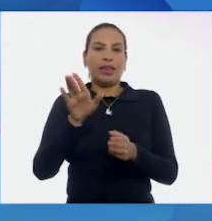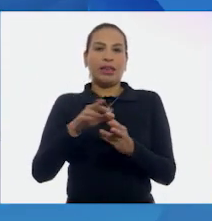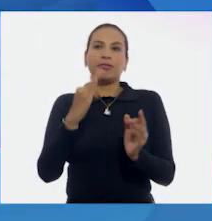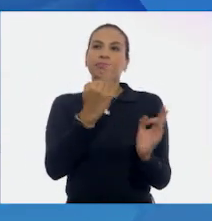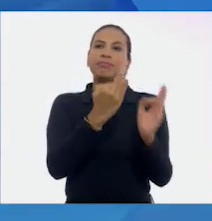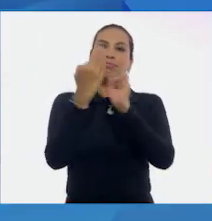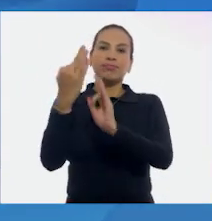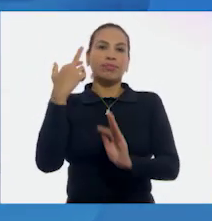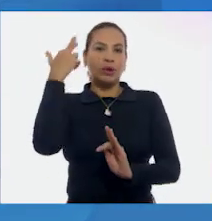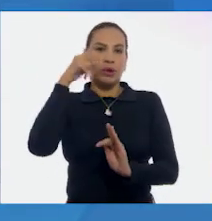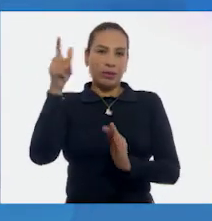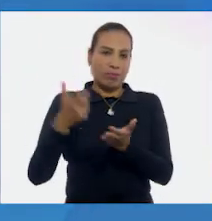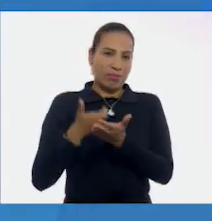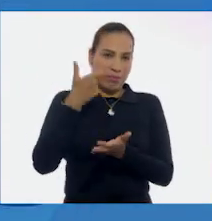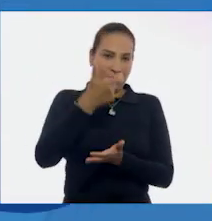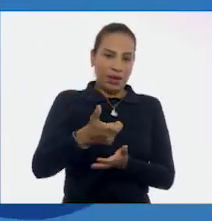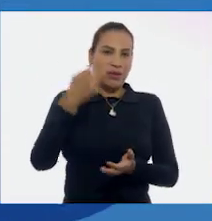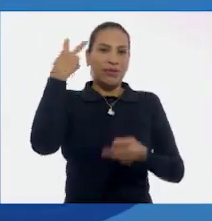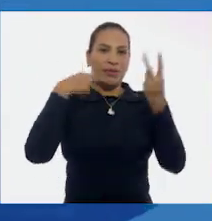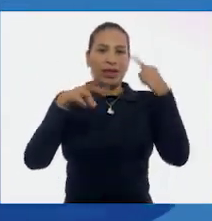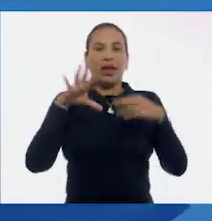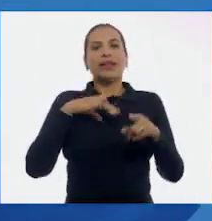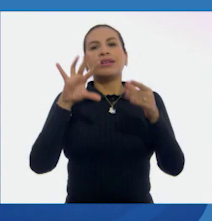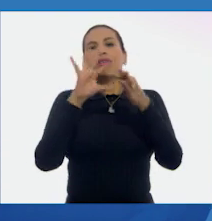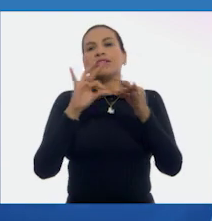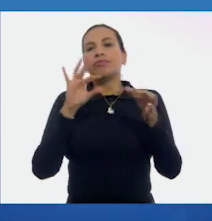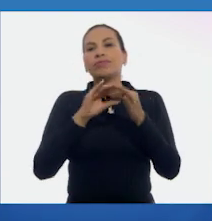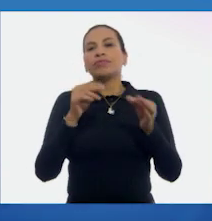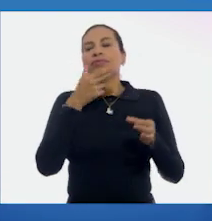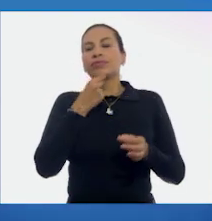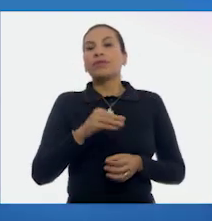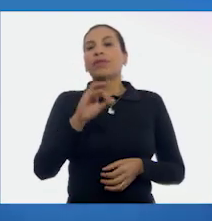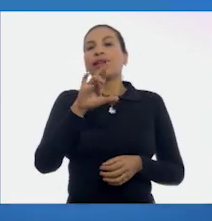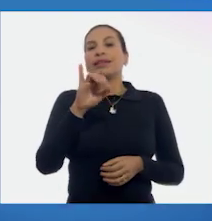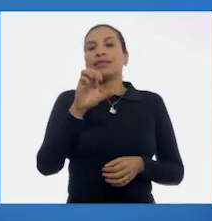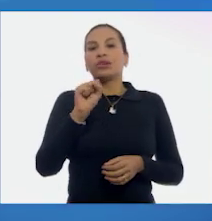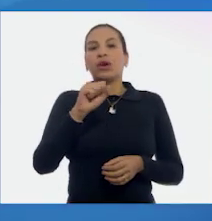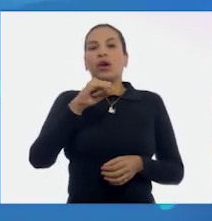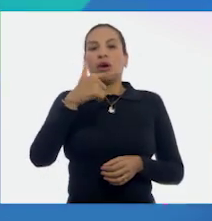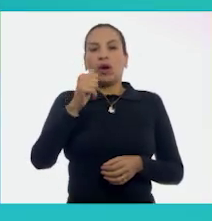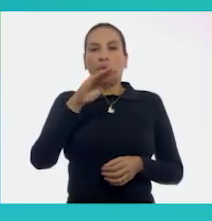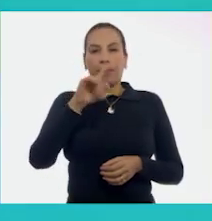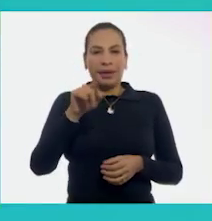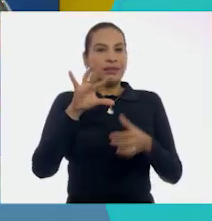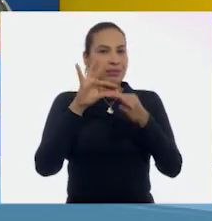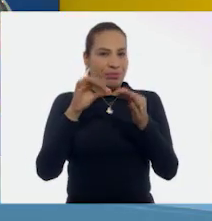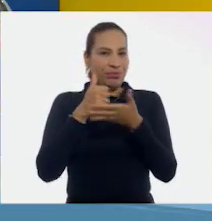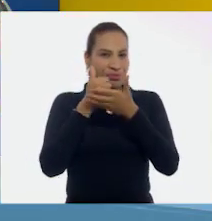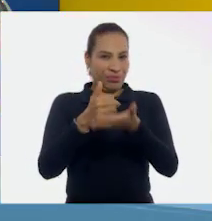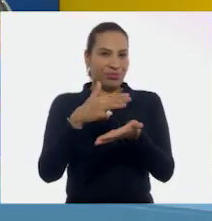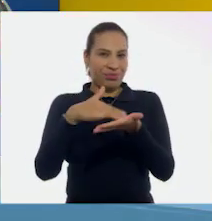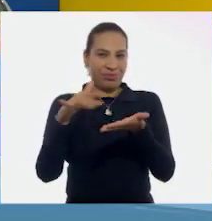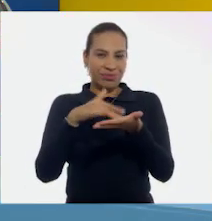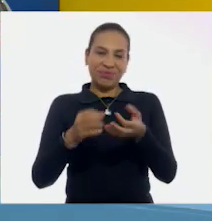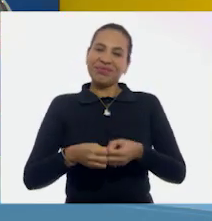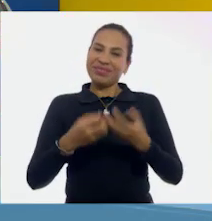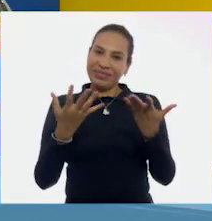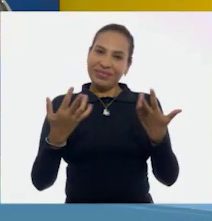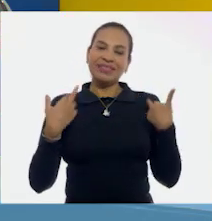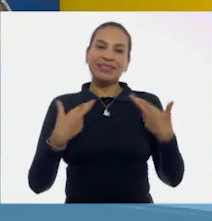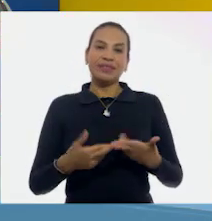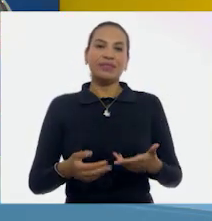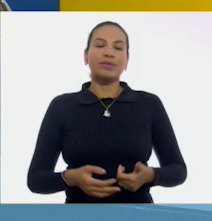viaje. Sobre este encuentro tenemos un relato del cronista Francisco López de Gómara. ¿Me ayudas a leerlo, Larisa? Claro que sí,